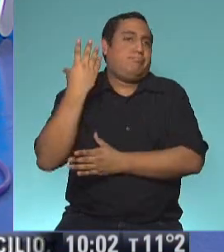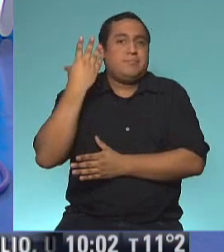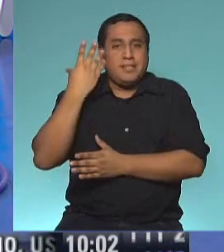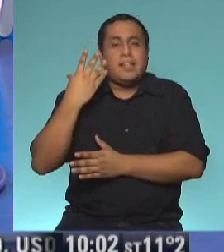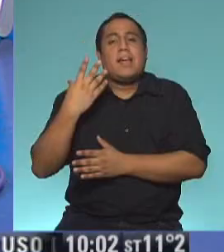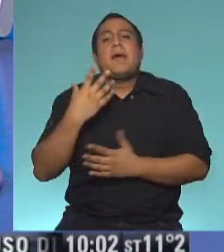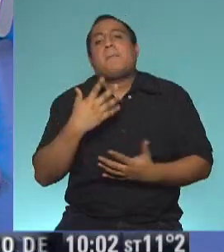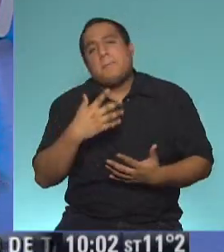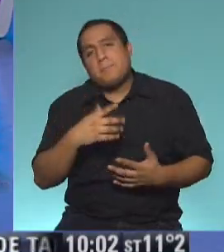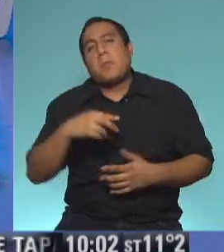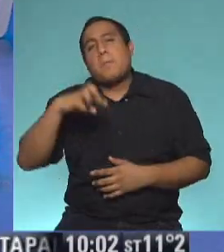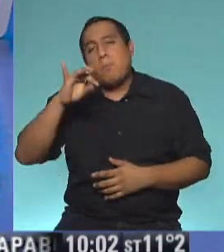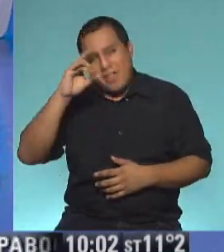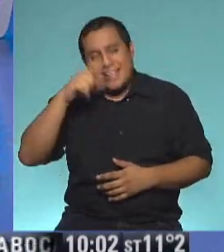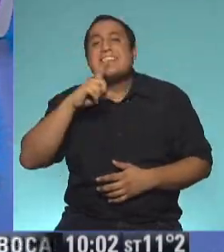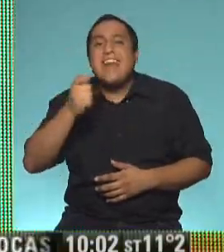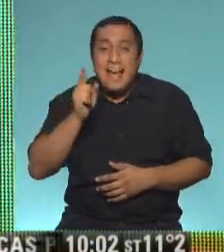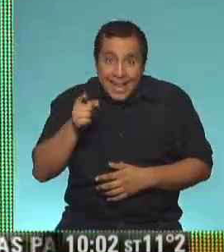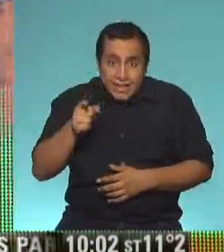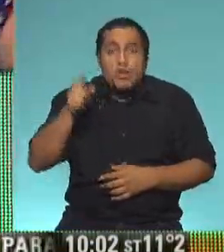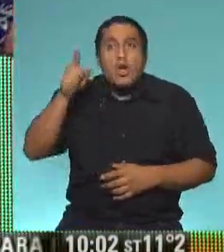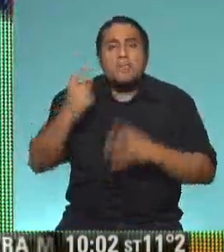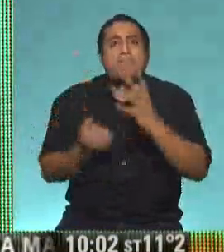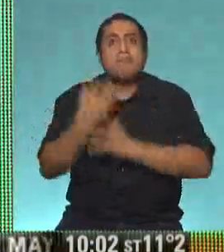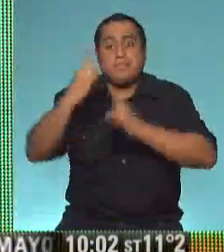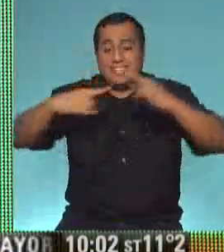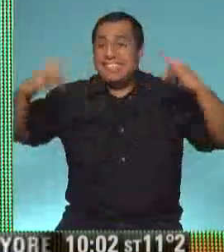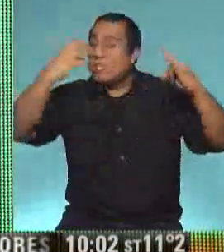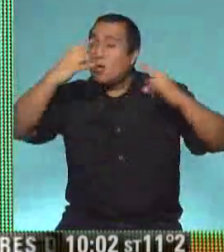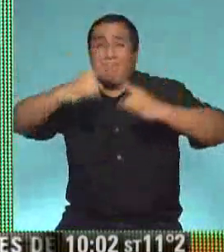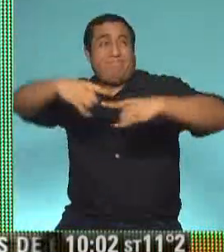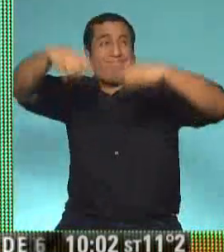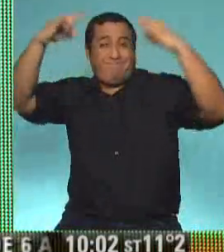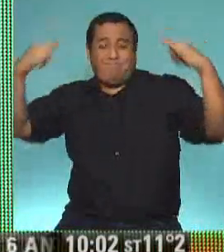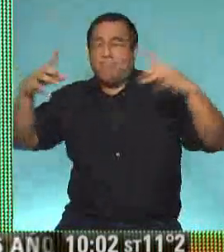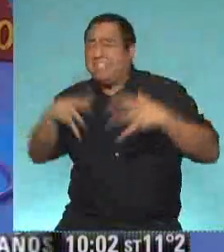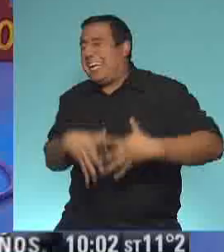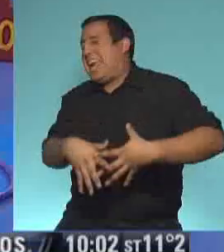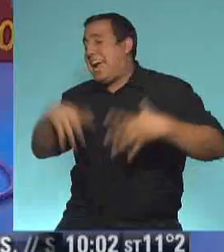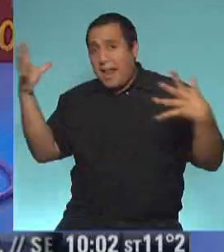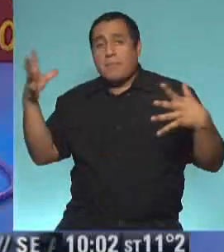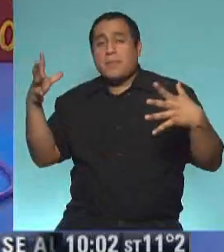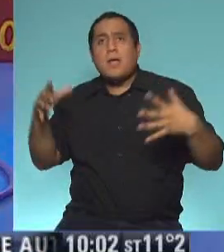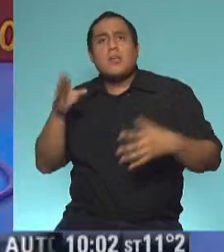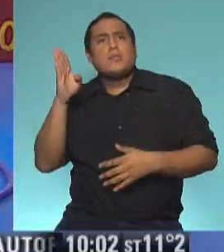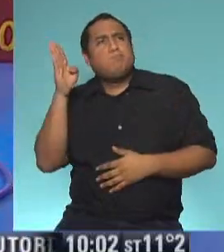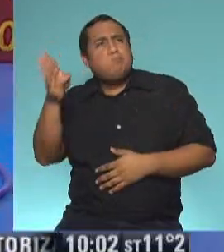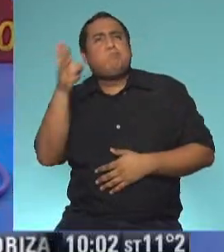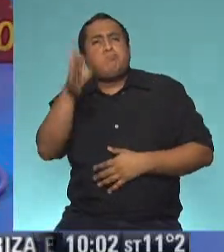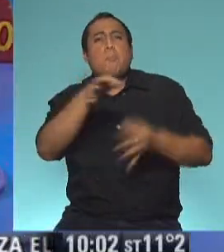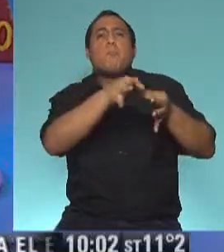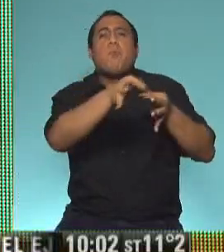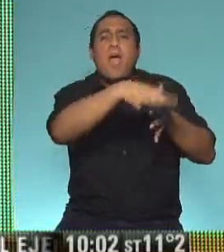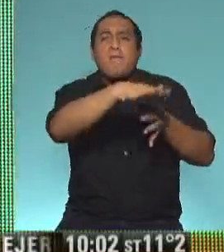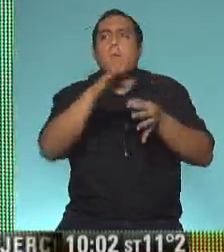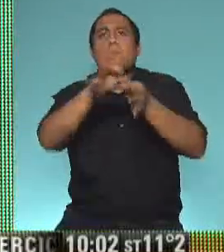Los hermanos Podestá. Uno de los hermanos Podestá. Ellos crearon un circo con una carpa gigante también de tela. Iban de pueblo en pueblo y